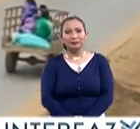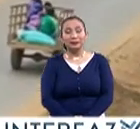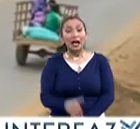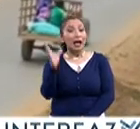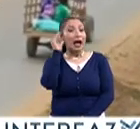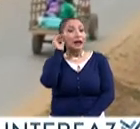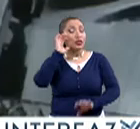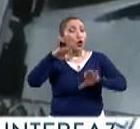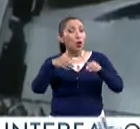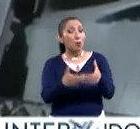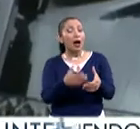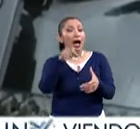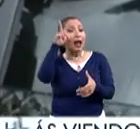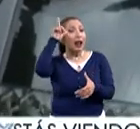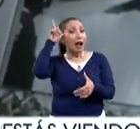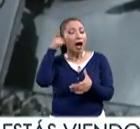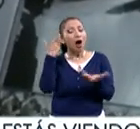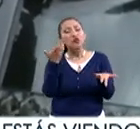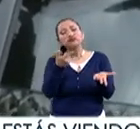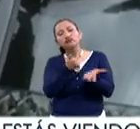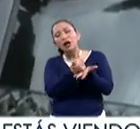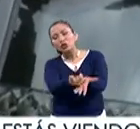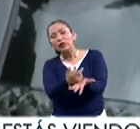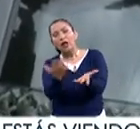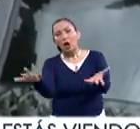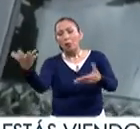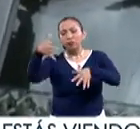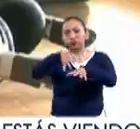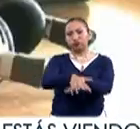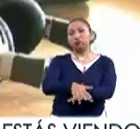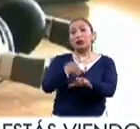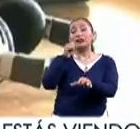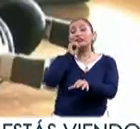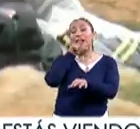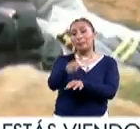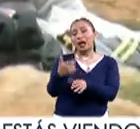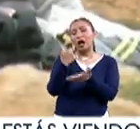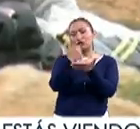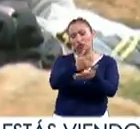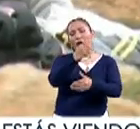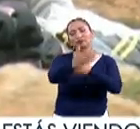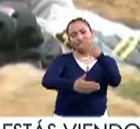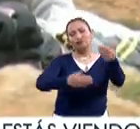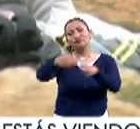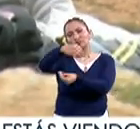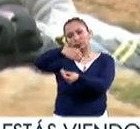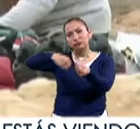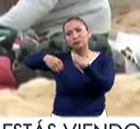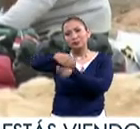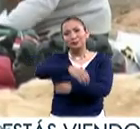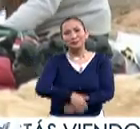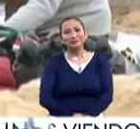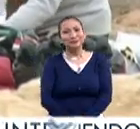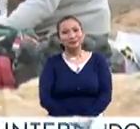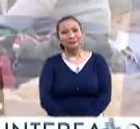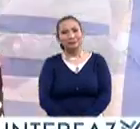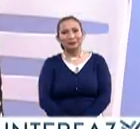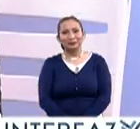La radio comunitaria en Laos funciona como elemento integrador y a la vez ayuda al desarrollo sostenible.